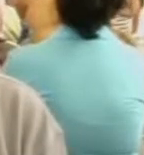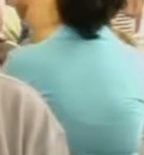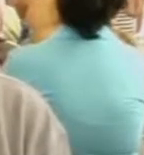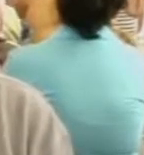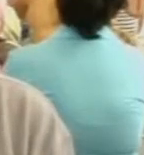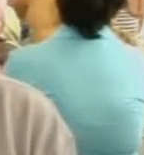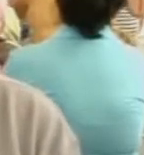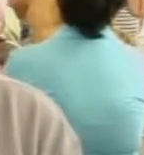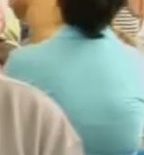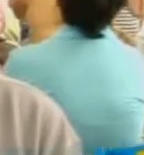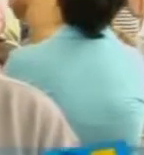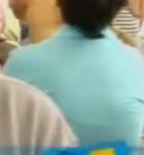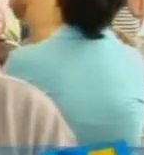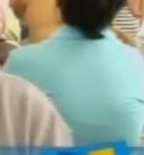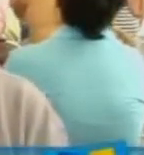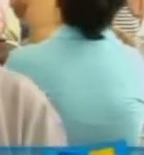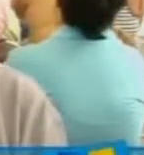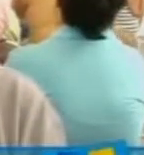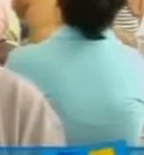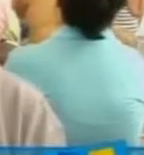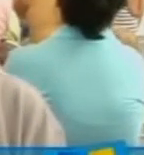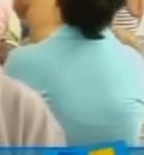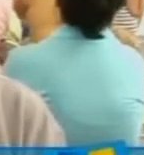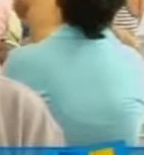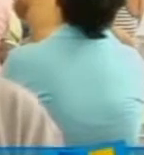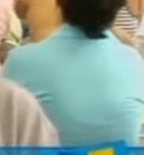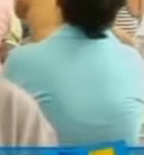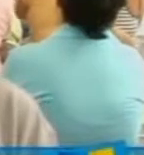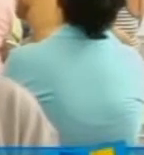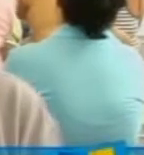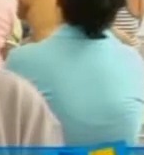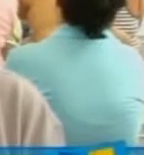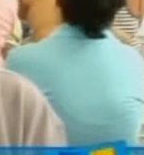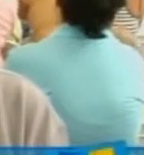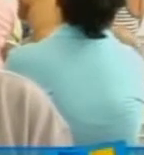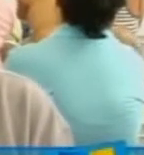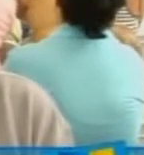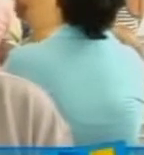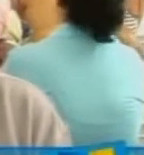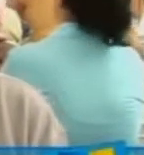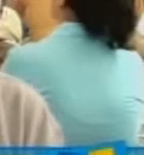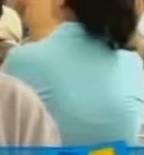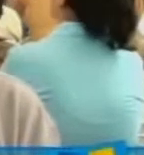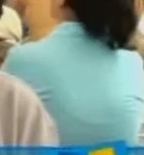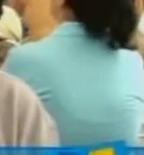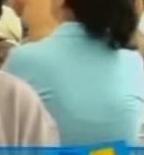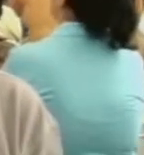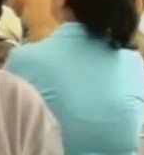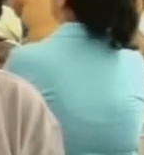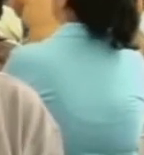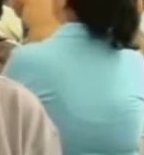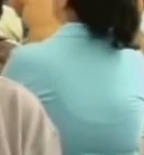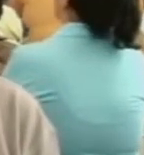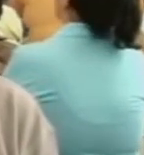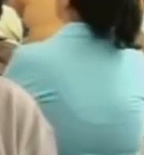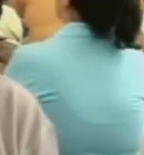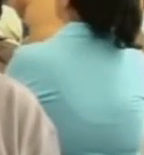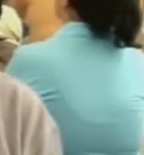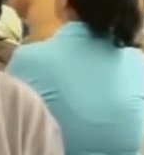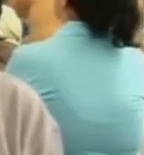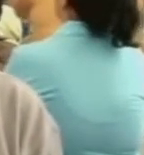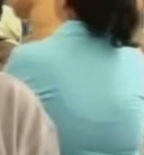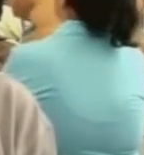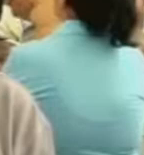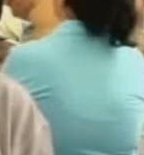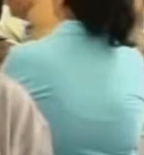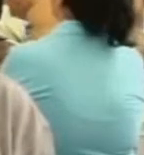siempre, hemos recibido un buen servicio y ahora pues aún más todavía, pues que tenemos ya categoría, todavía siendo un nivel ya prácticamente 3. Entonces, para